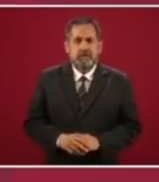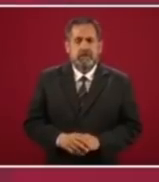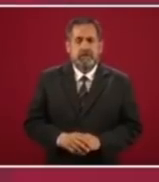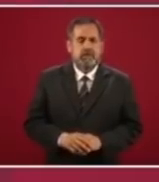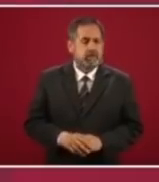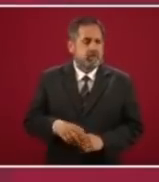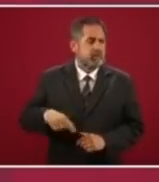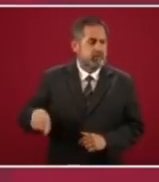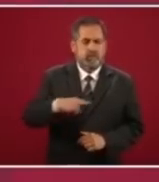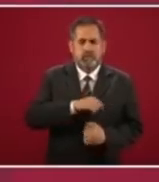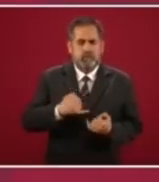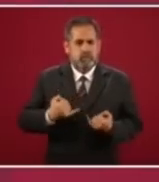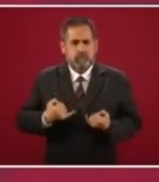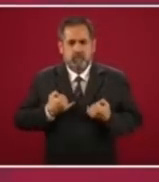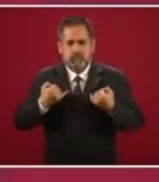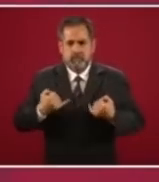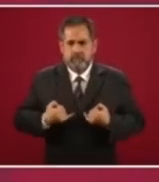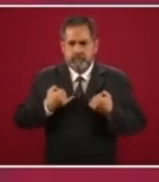Los jóvenes pues